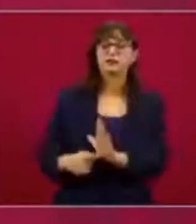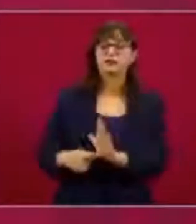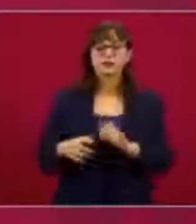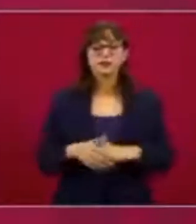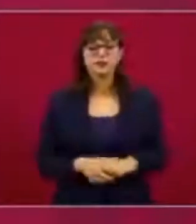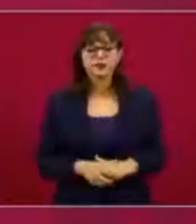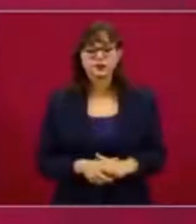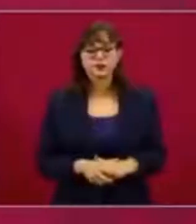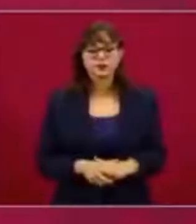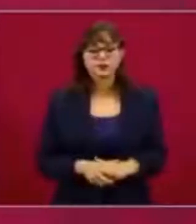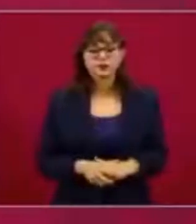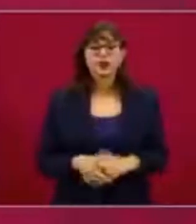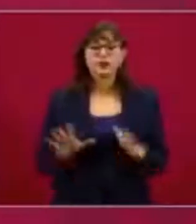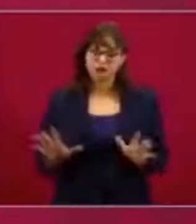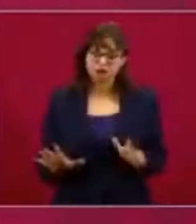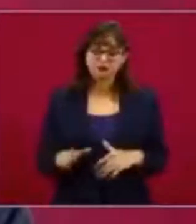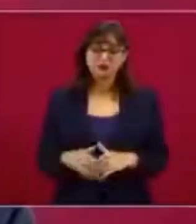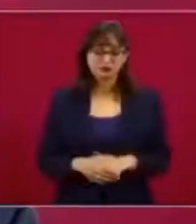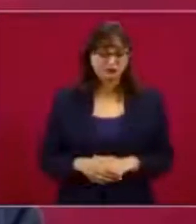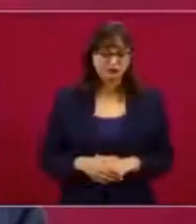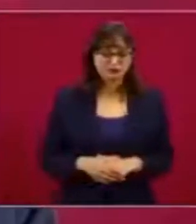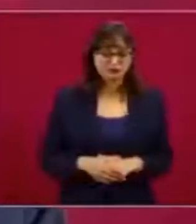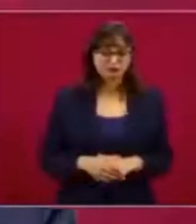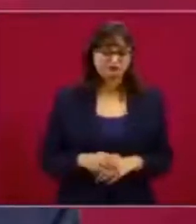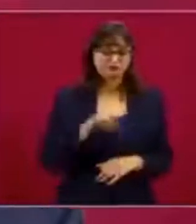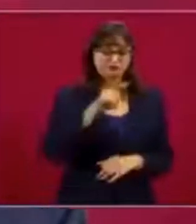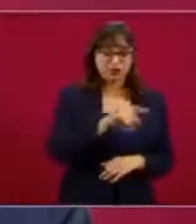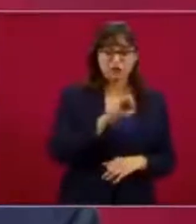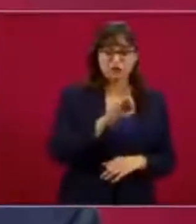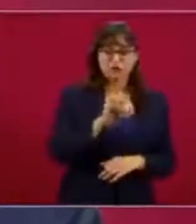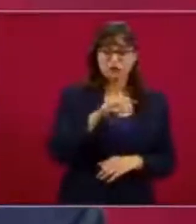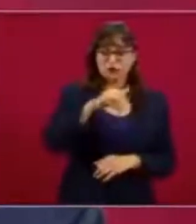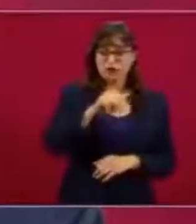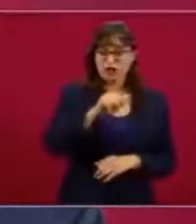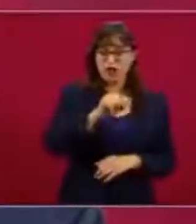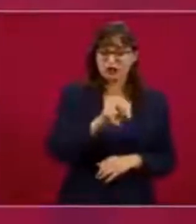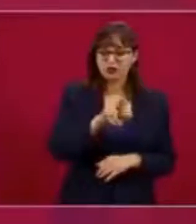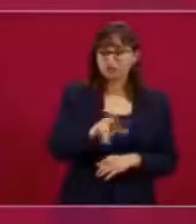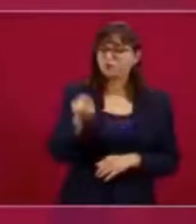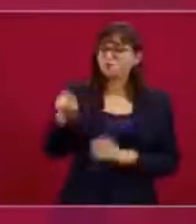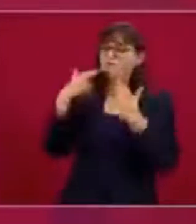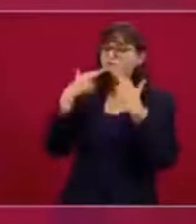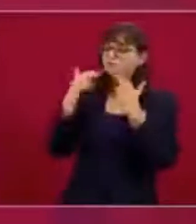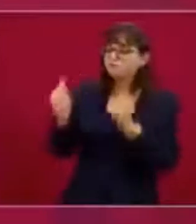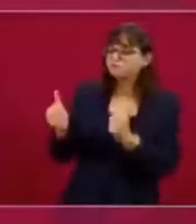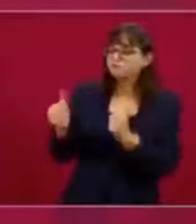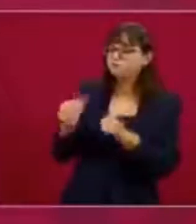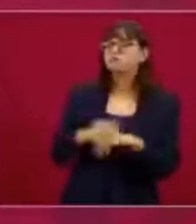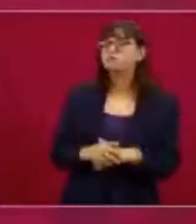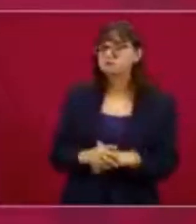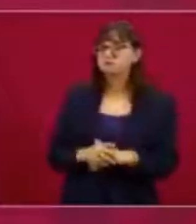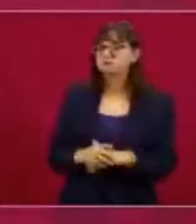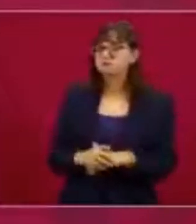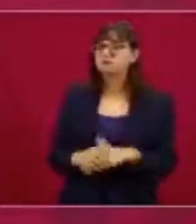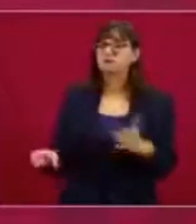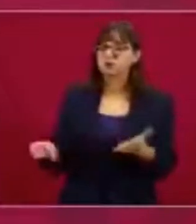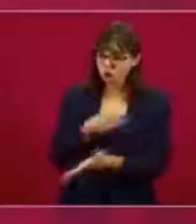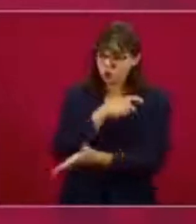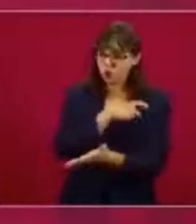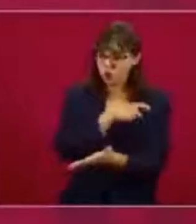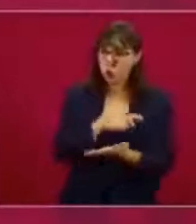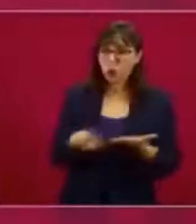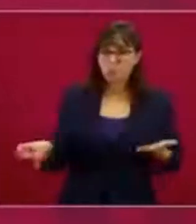El caso es que le compran el rancho al finado Toledo Corro, todavía estaba en ese entonces